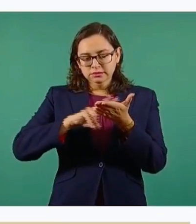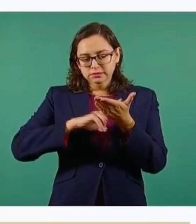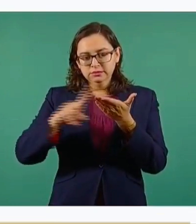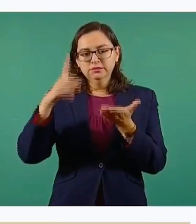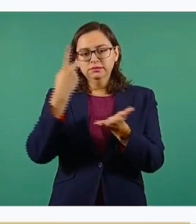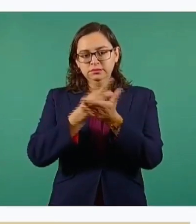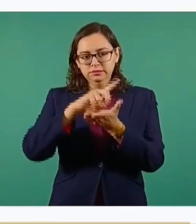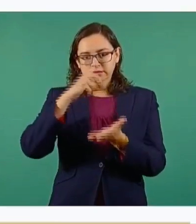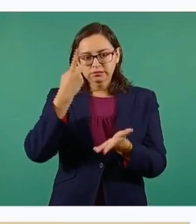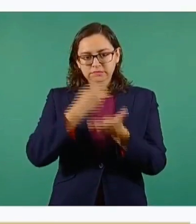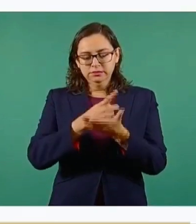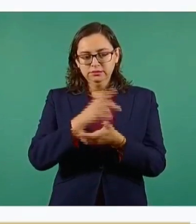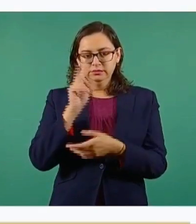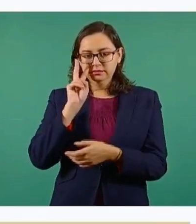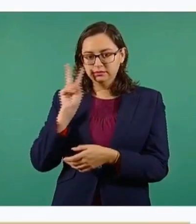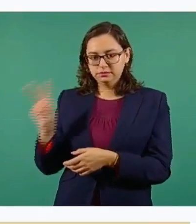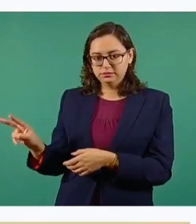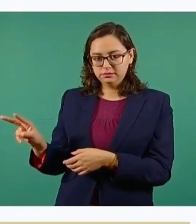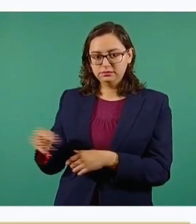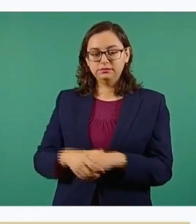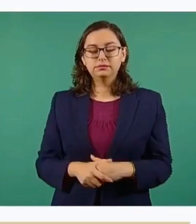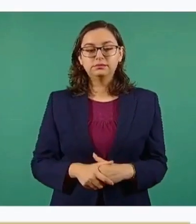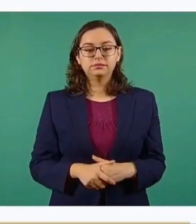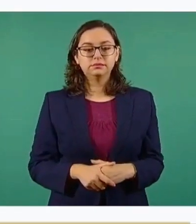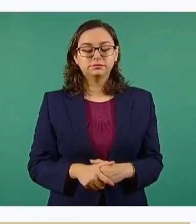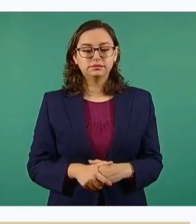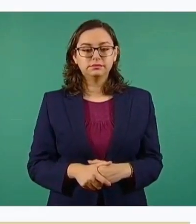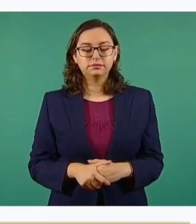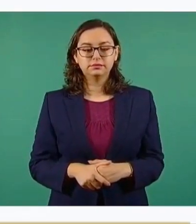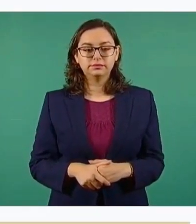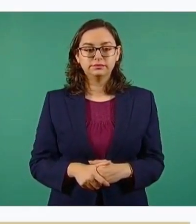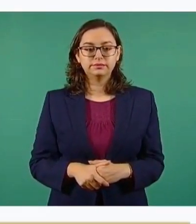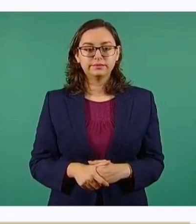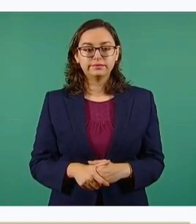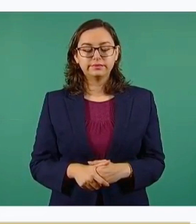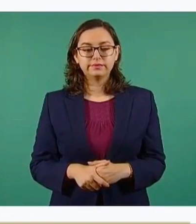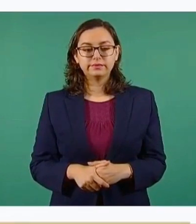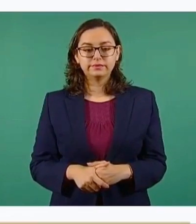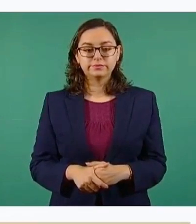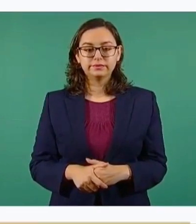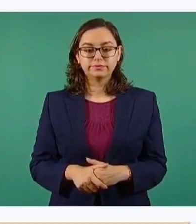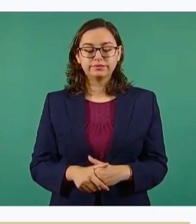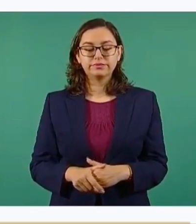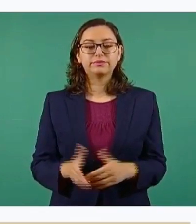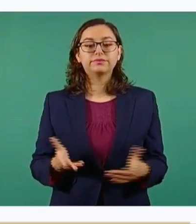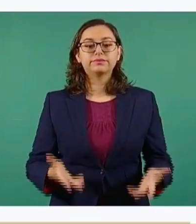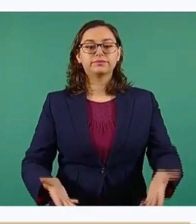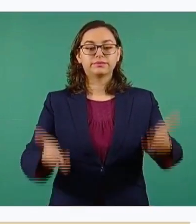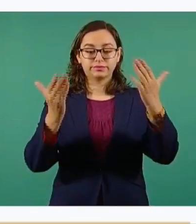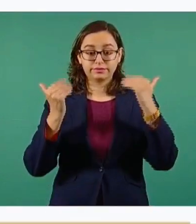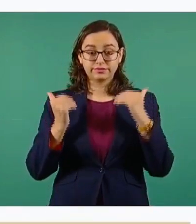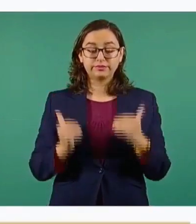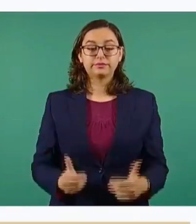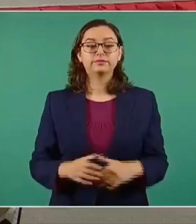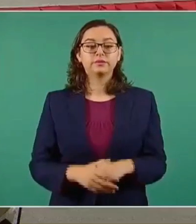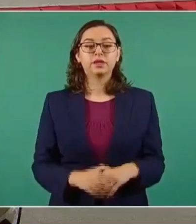se aprecia en la foto. La siguiente imagen está la distribución de